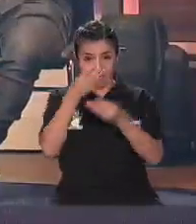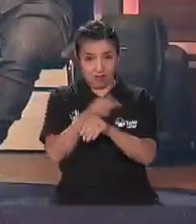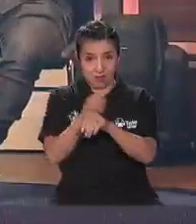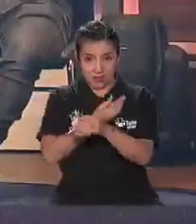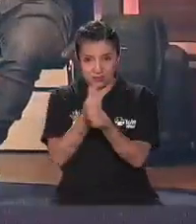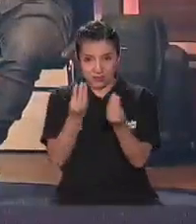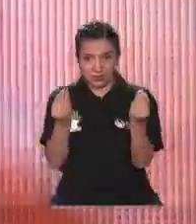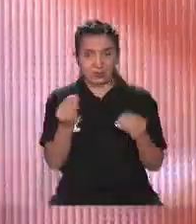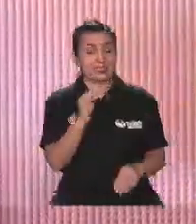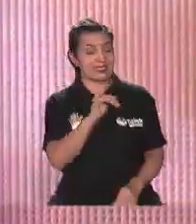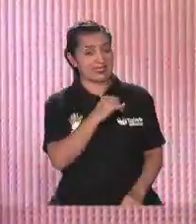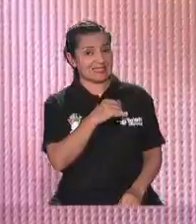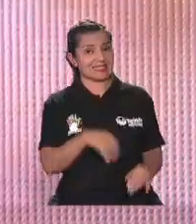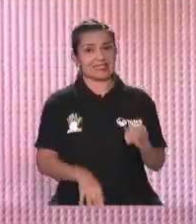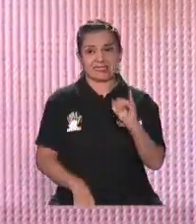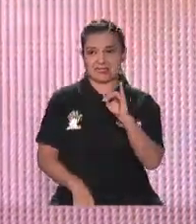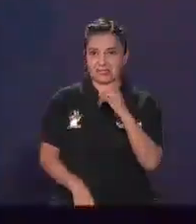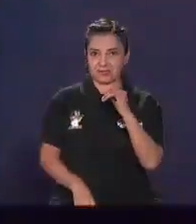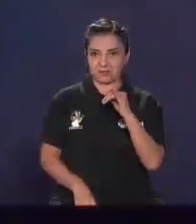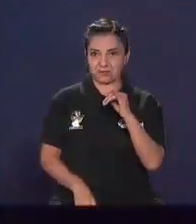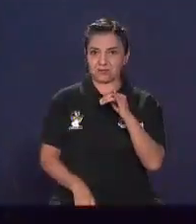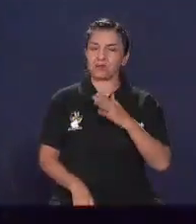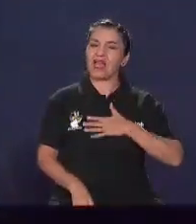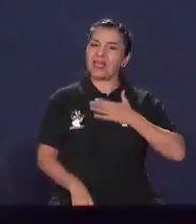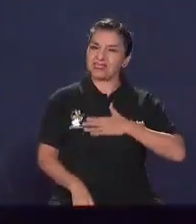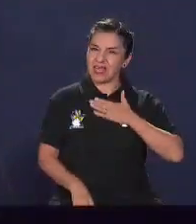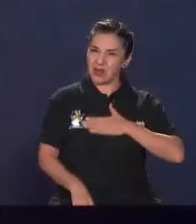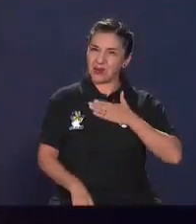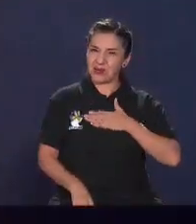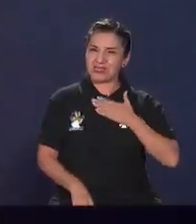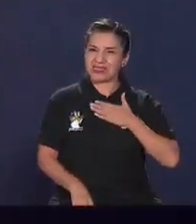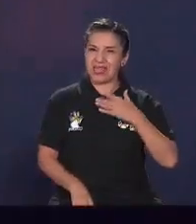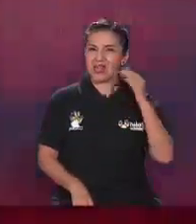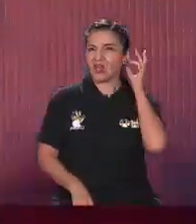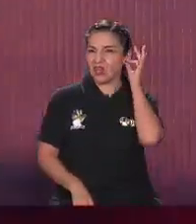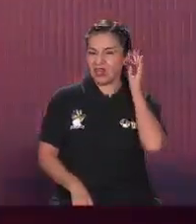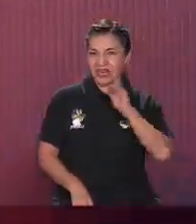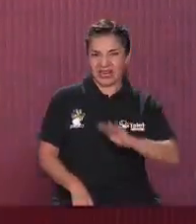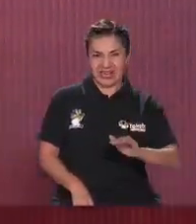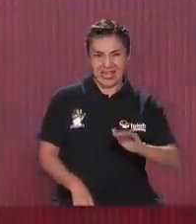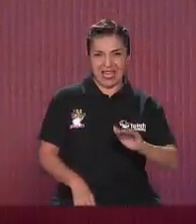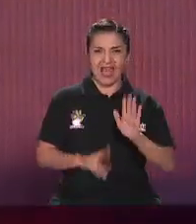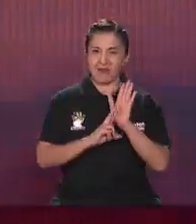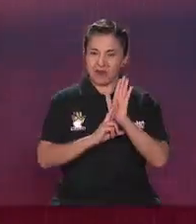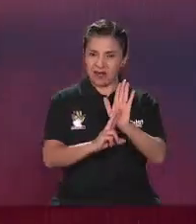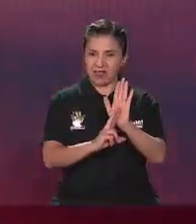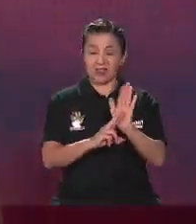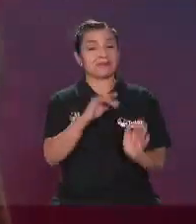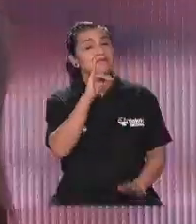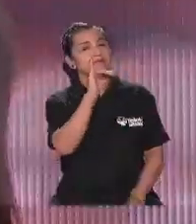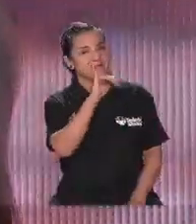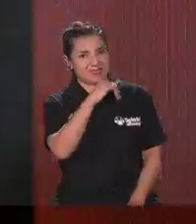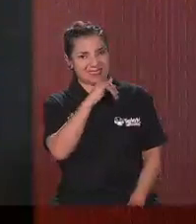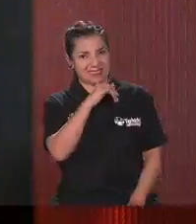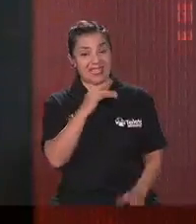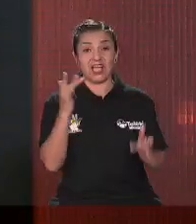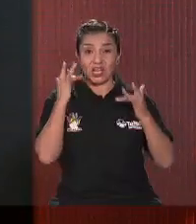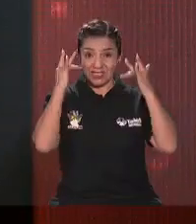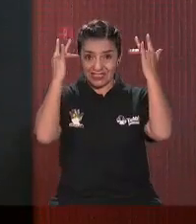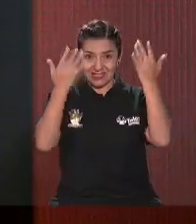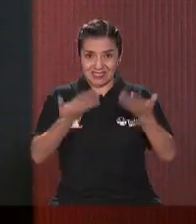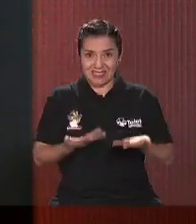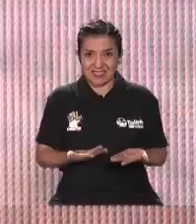Sí. ¿Sí? ¿Te ha gustado ser la niña embajadora? Sí. ¿Estás contenta?